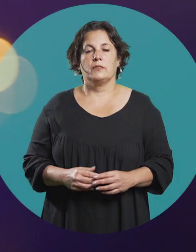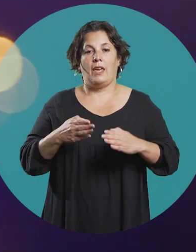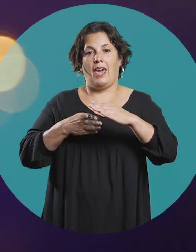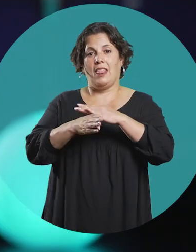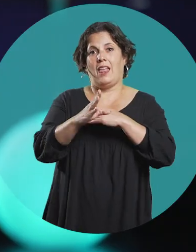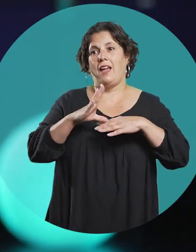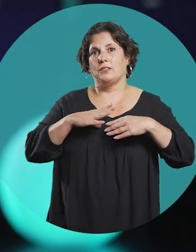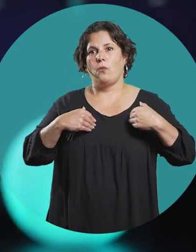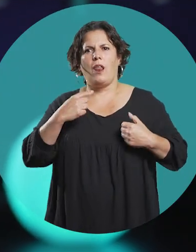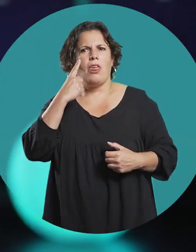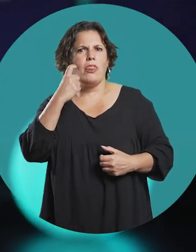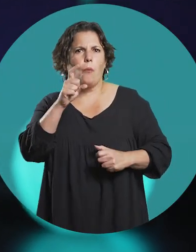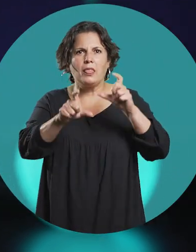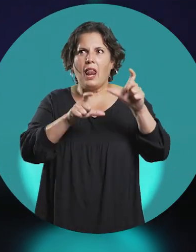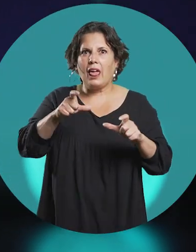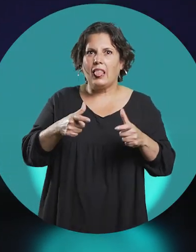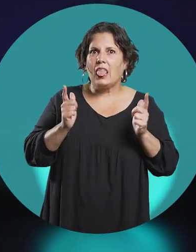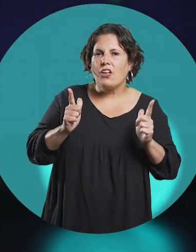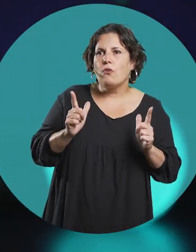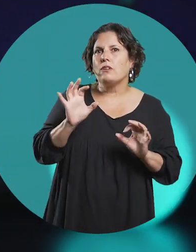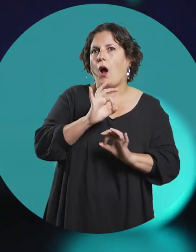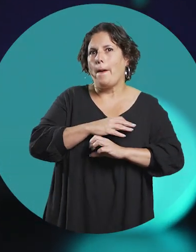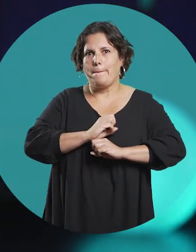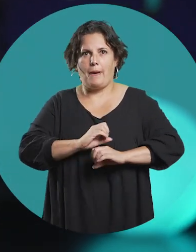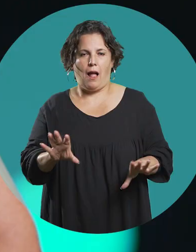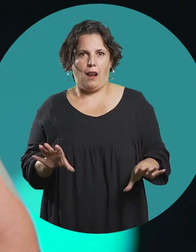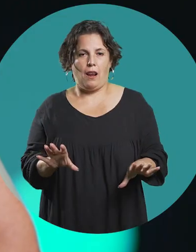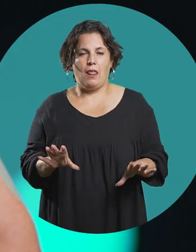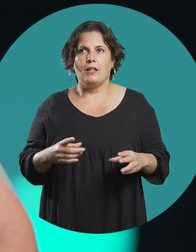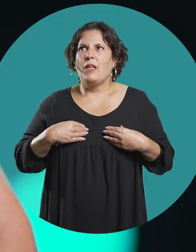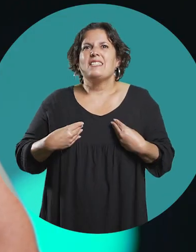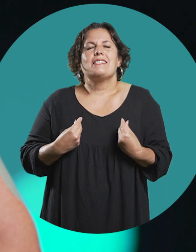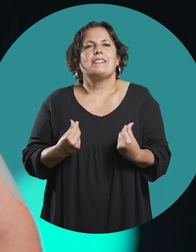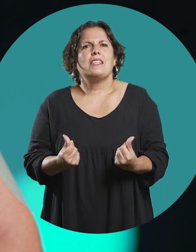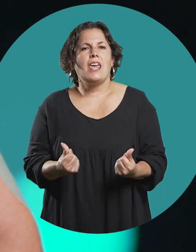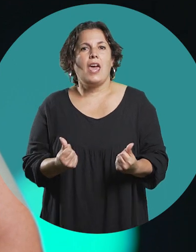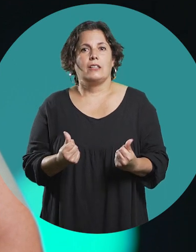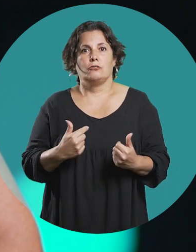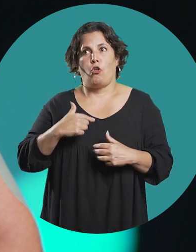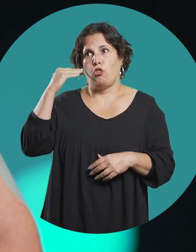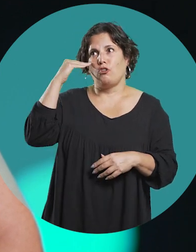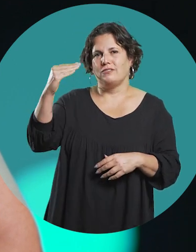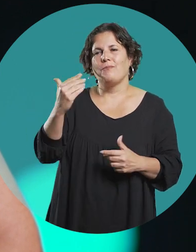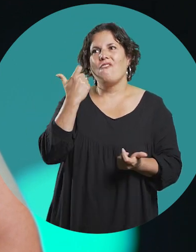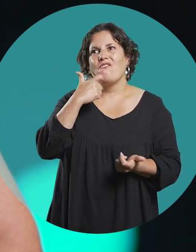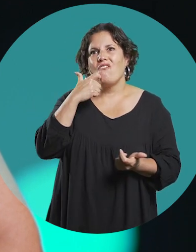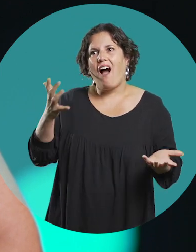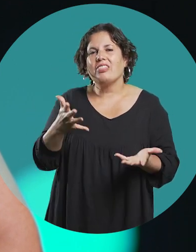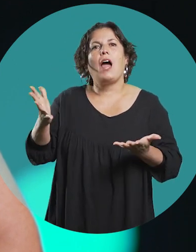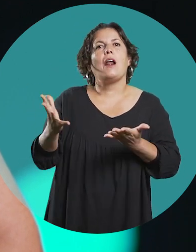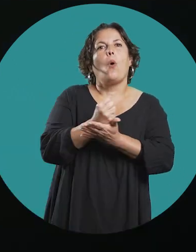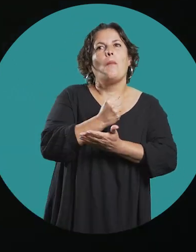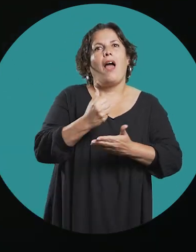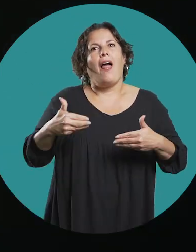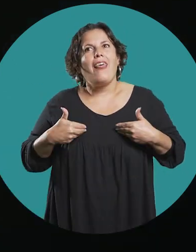entras a una escuela y te das cuenta de si la gente la está pasando bien o la está pasando mal. Y siento que a la docencia nos falta mucho recuperar